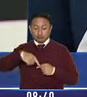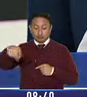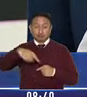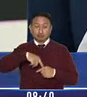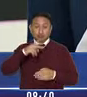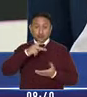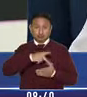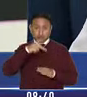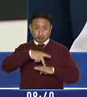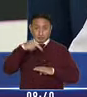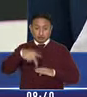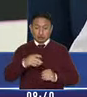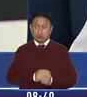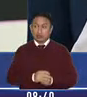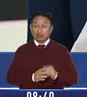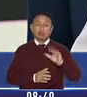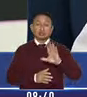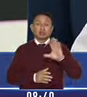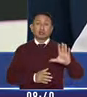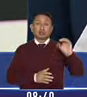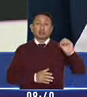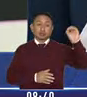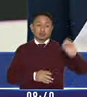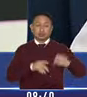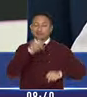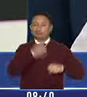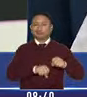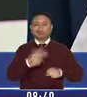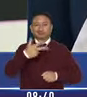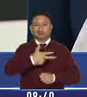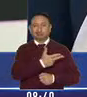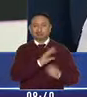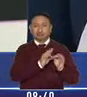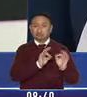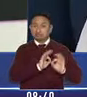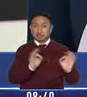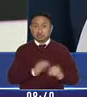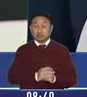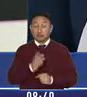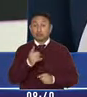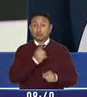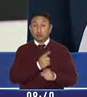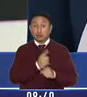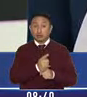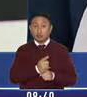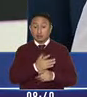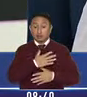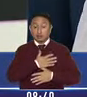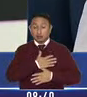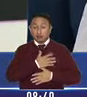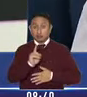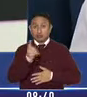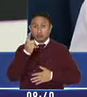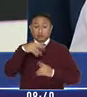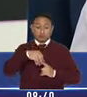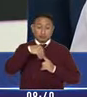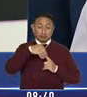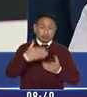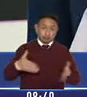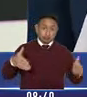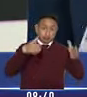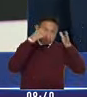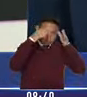provincia de Pichincha, 55% en mal estado, no hay mantenimiento. Por eso es que para mí será prioridad también trabajar el tema